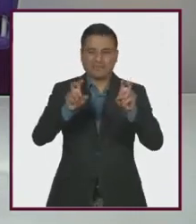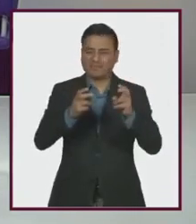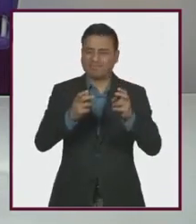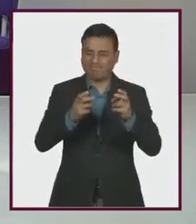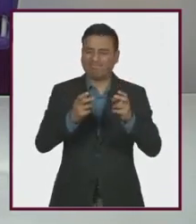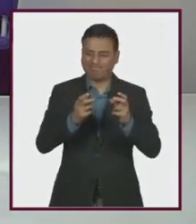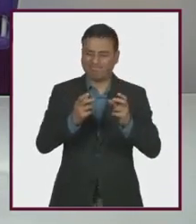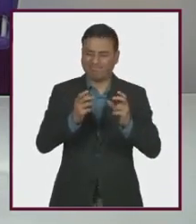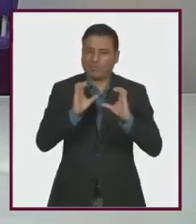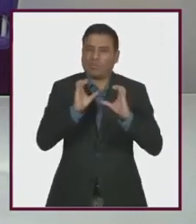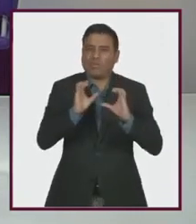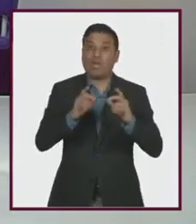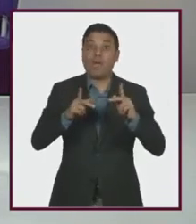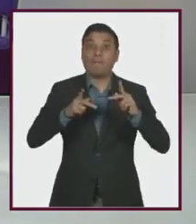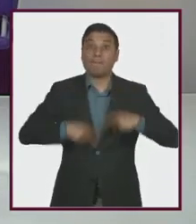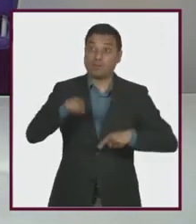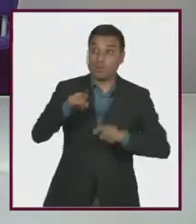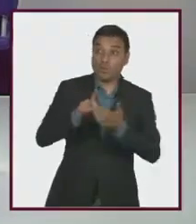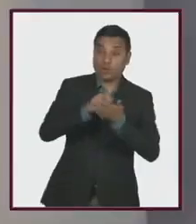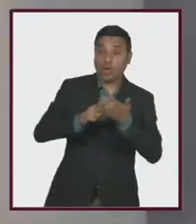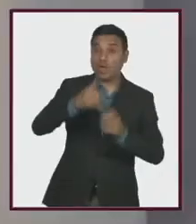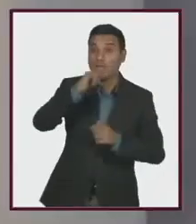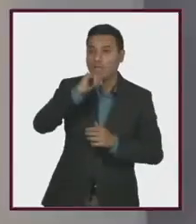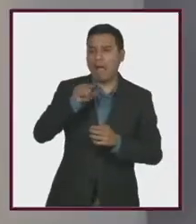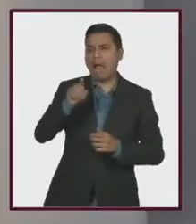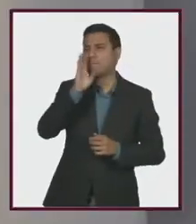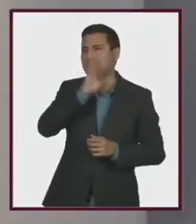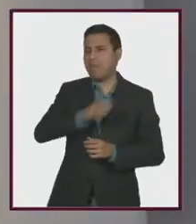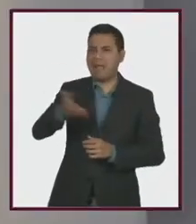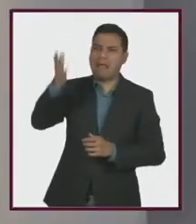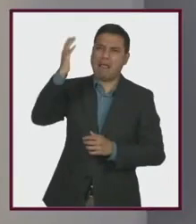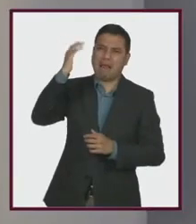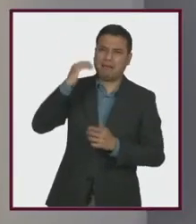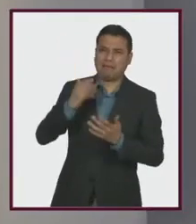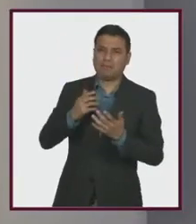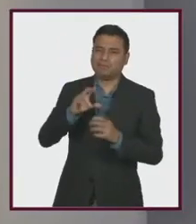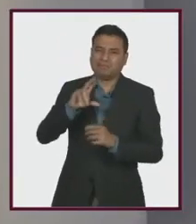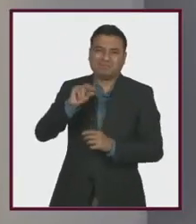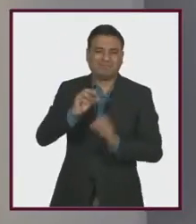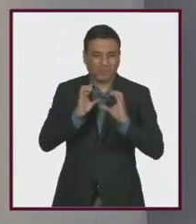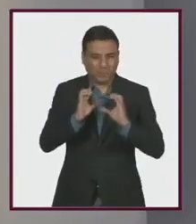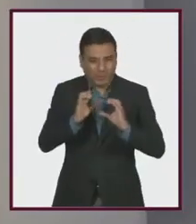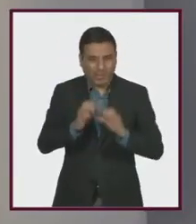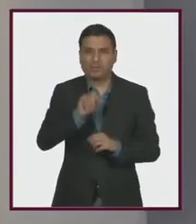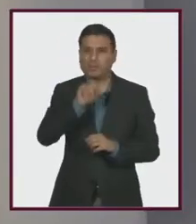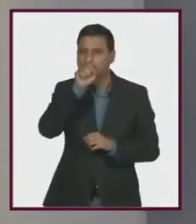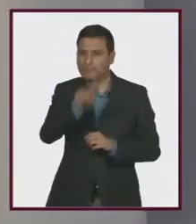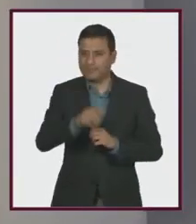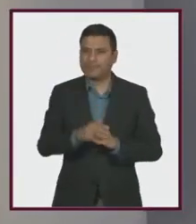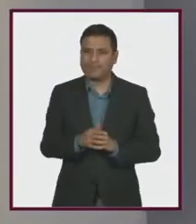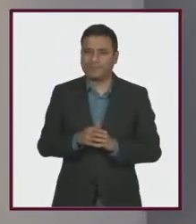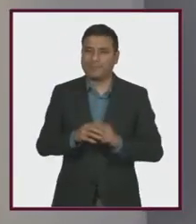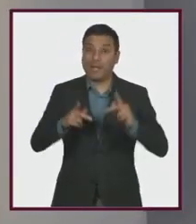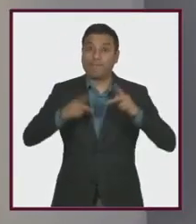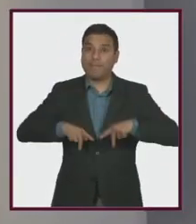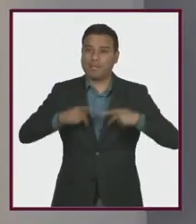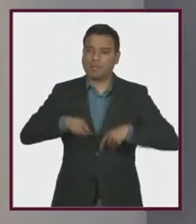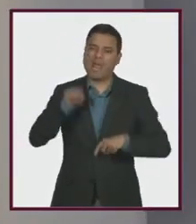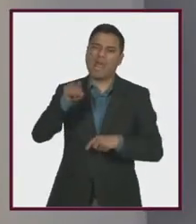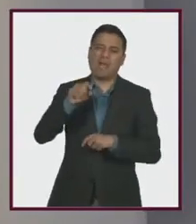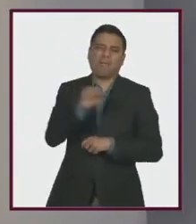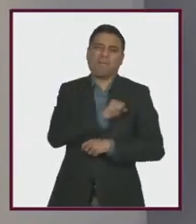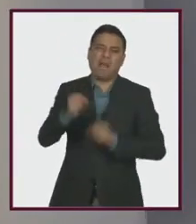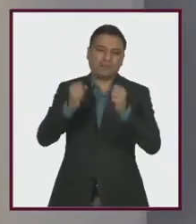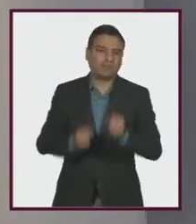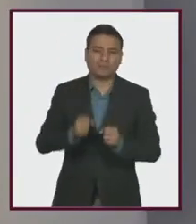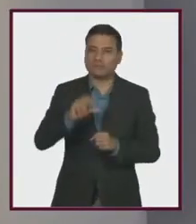que consumen, tenemos que atender a las personas que tienen un trastorno por uso de sustancias o una adicción y a partir